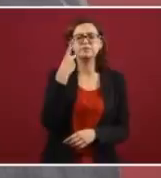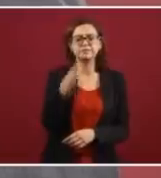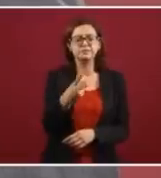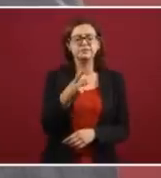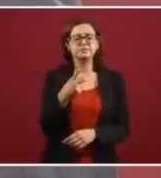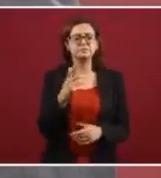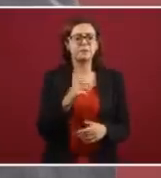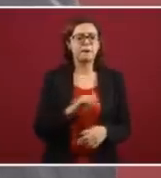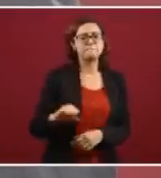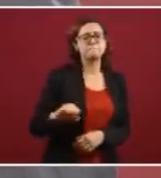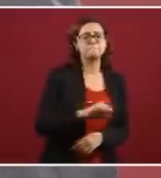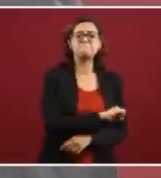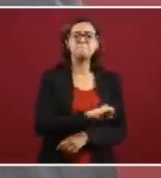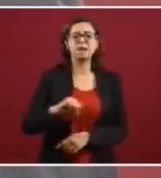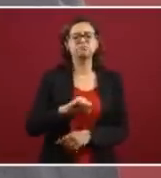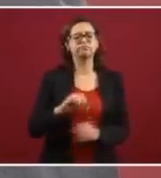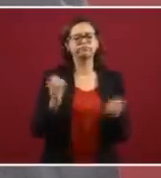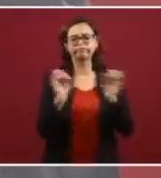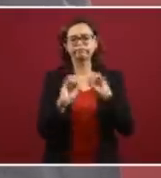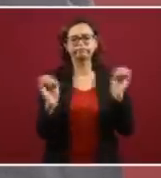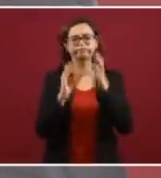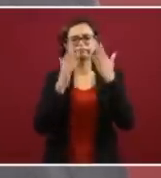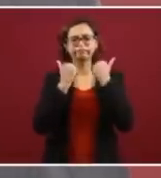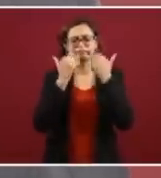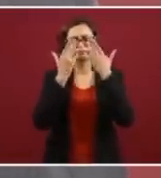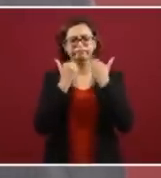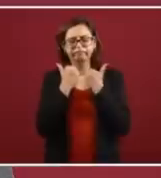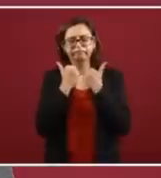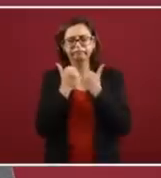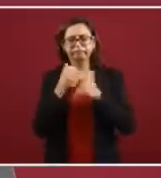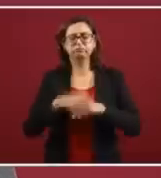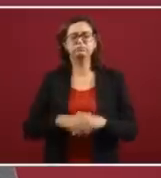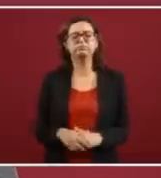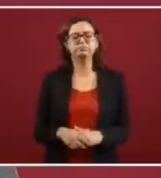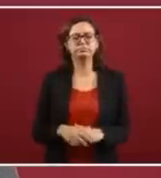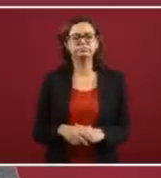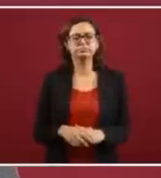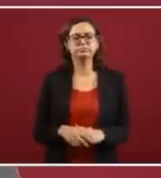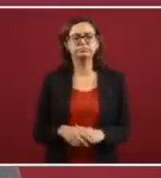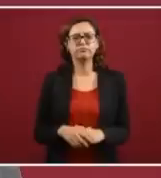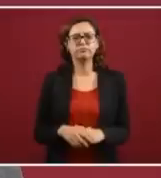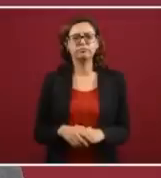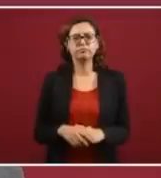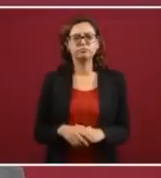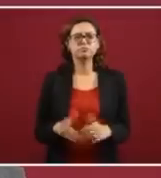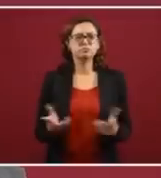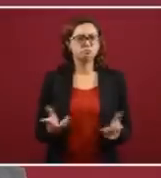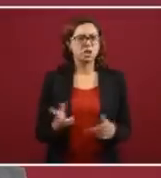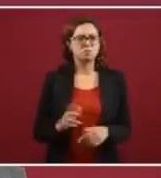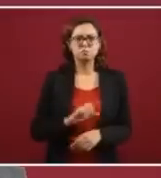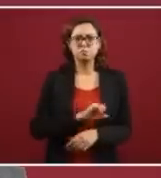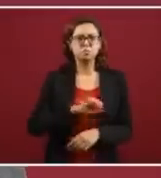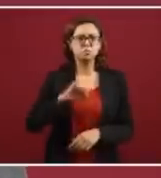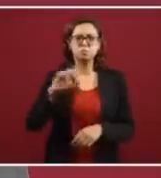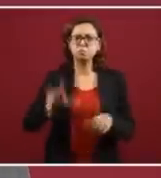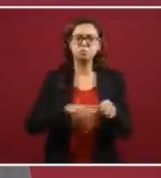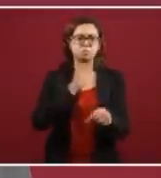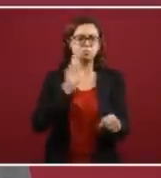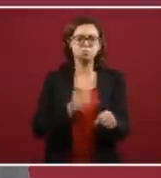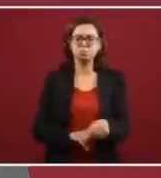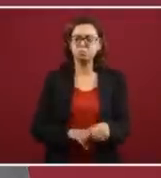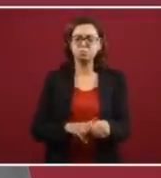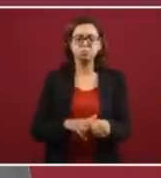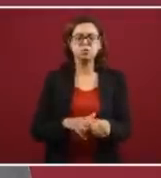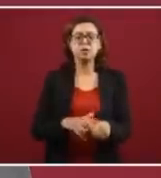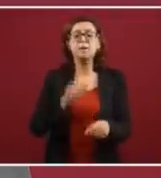habido aumentos en los precios de los combustibles en términos reales,